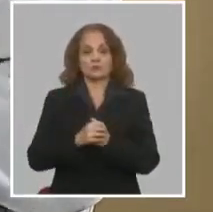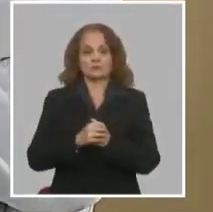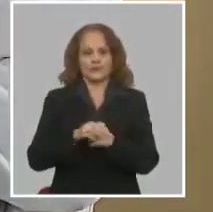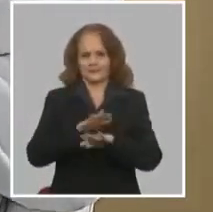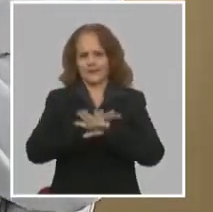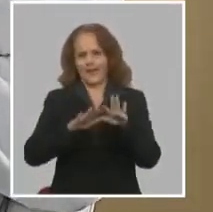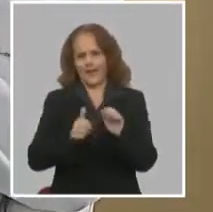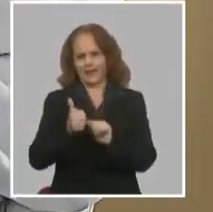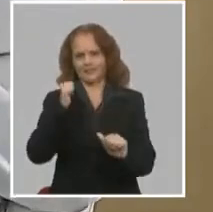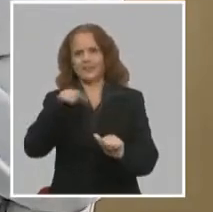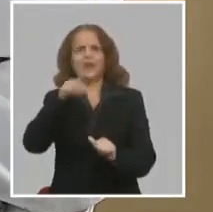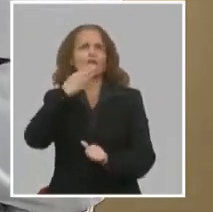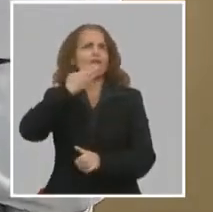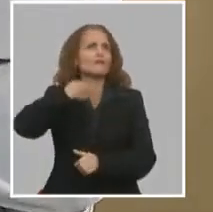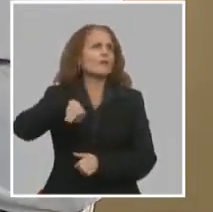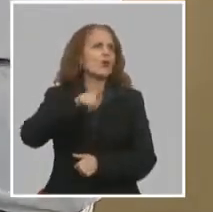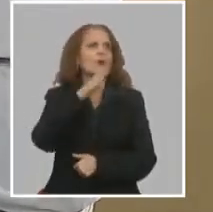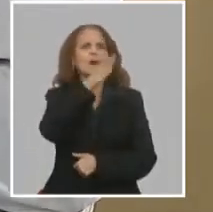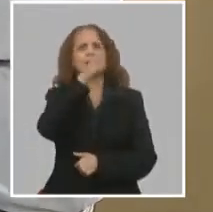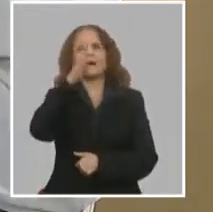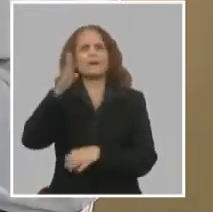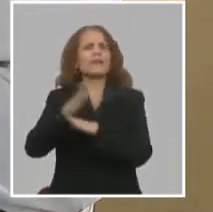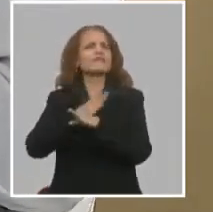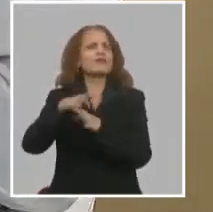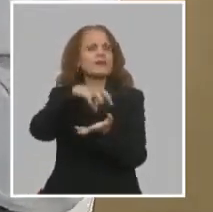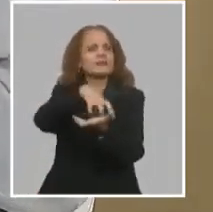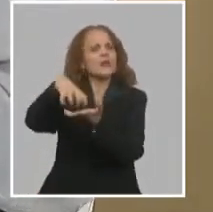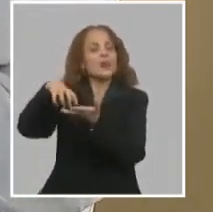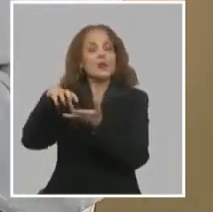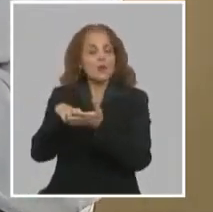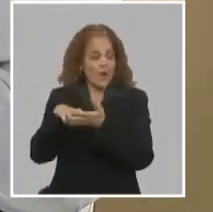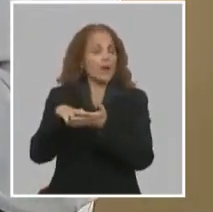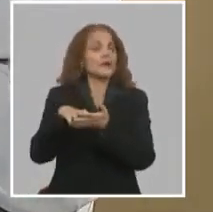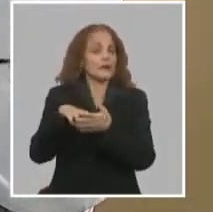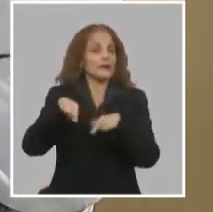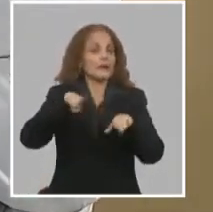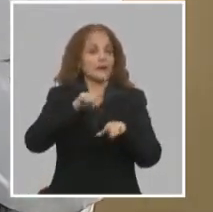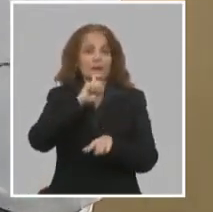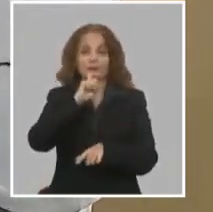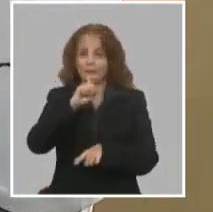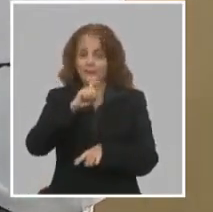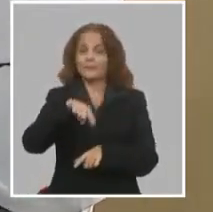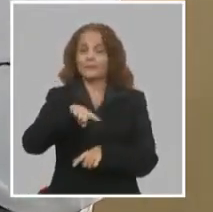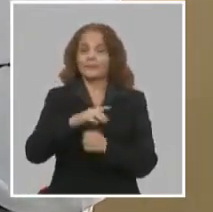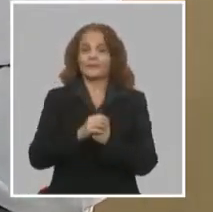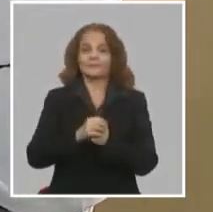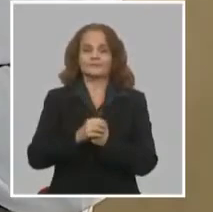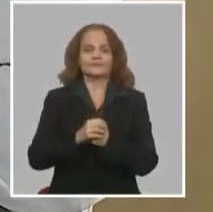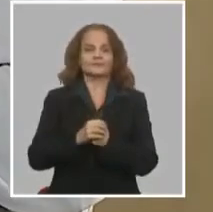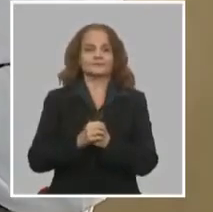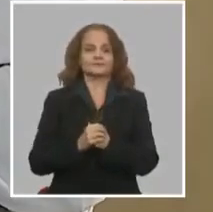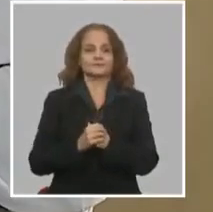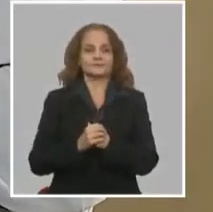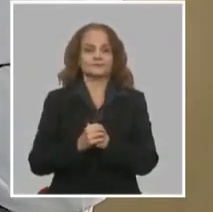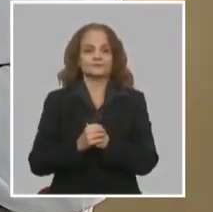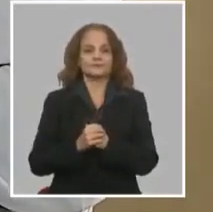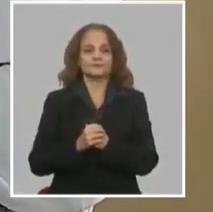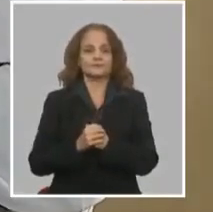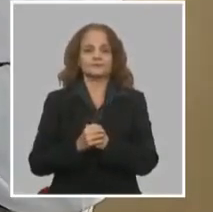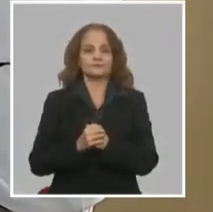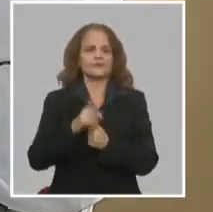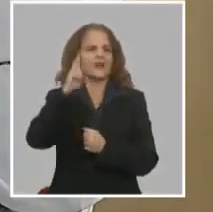que es una de las contiendas más intensas que ha existido. Permítame recordar que